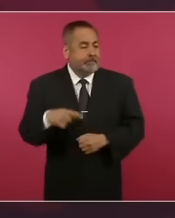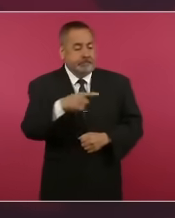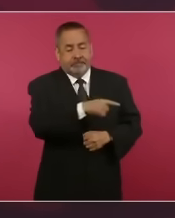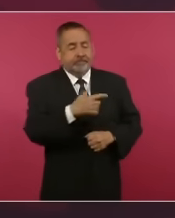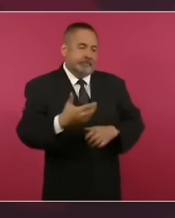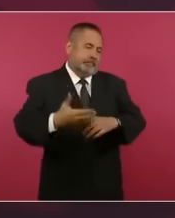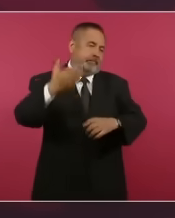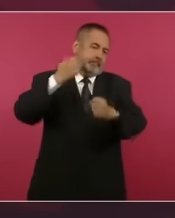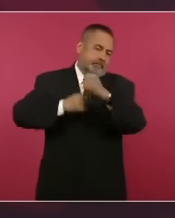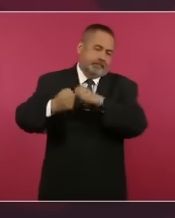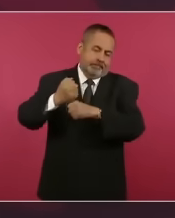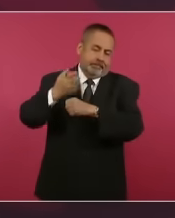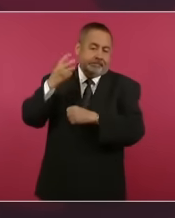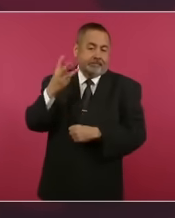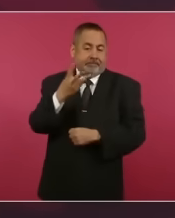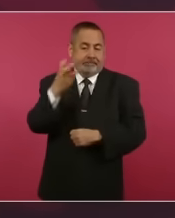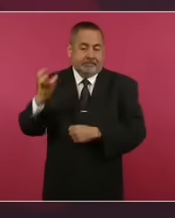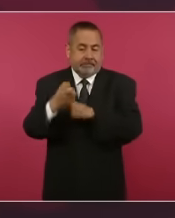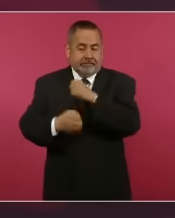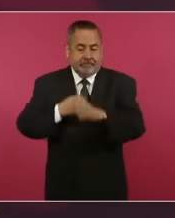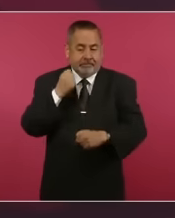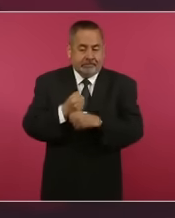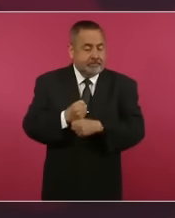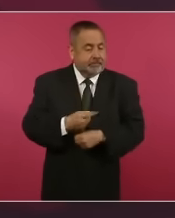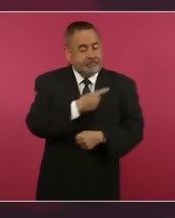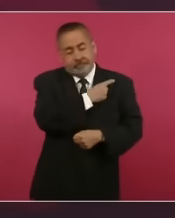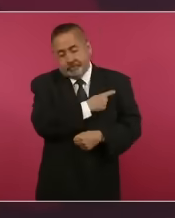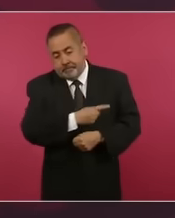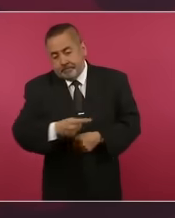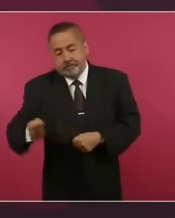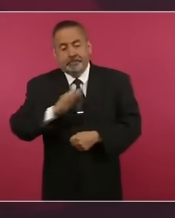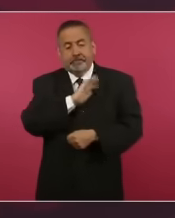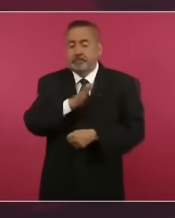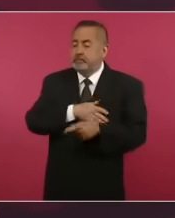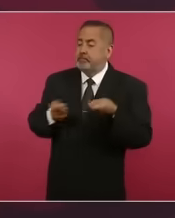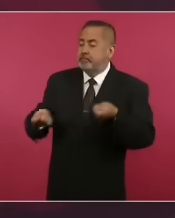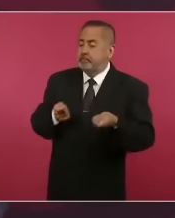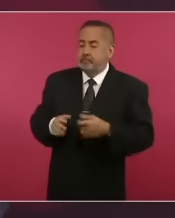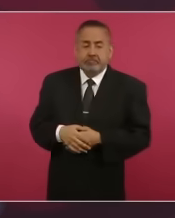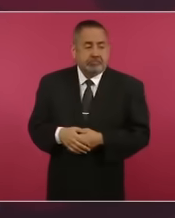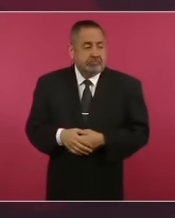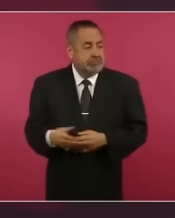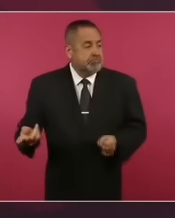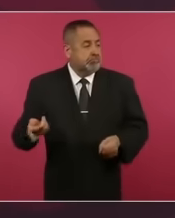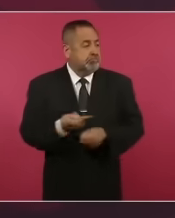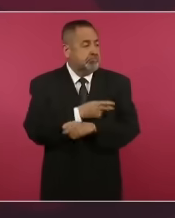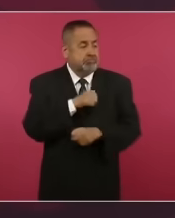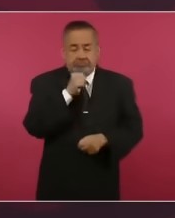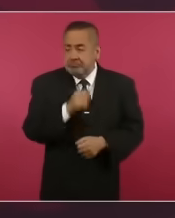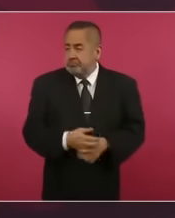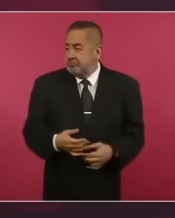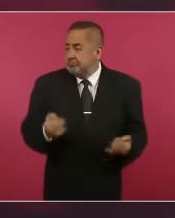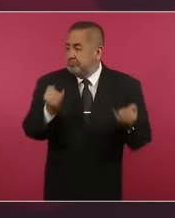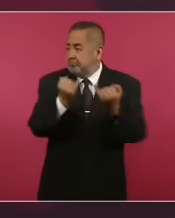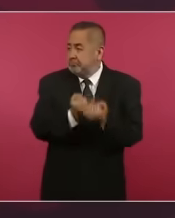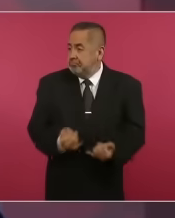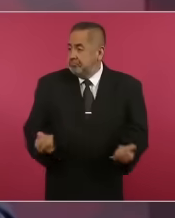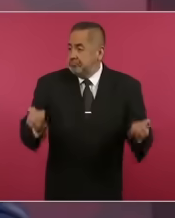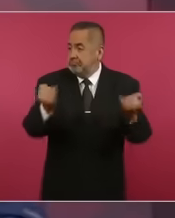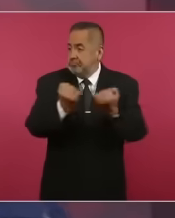colonial, no pasaba nada, no se movía ni una hoja